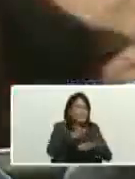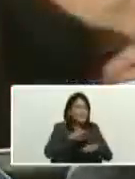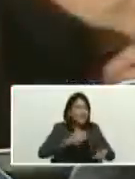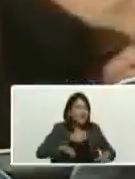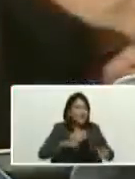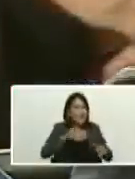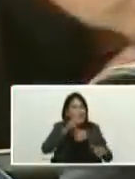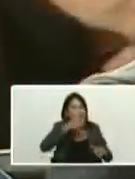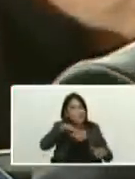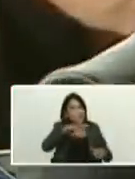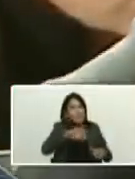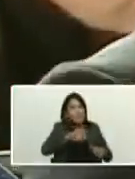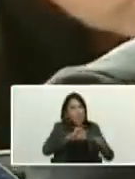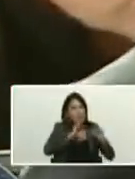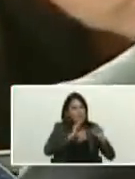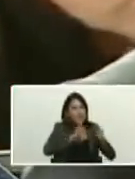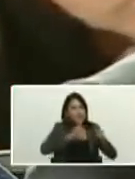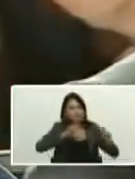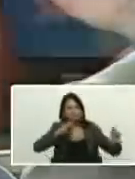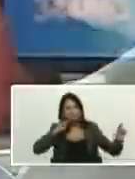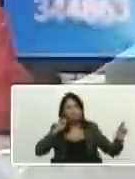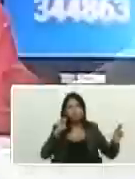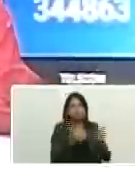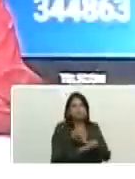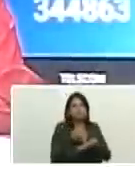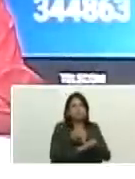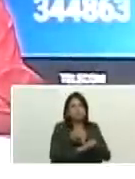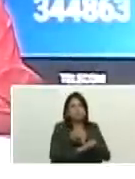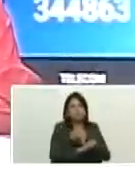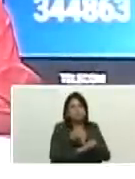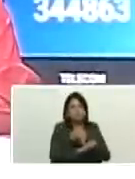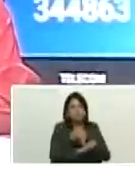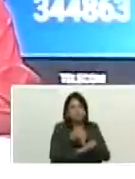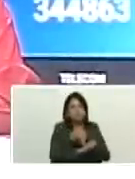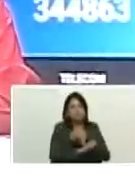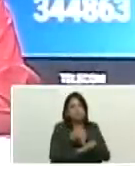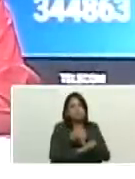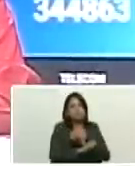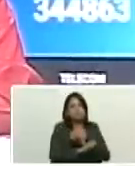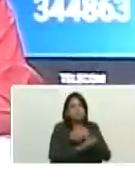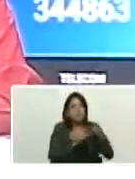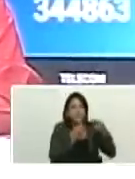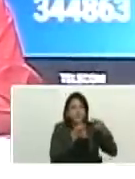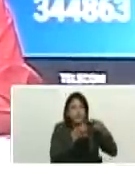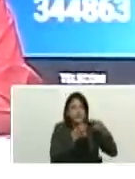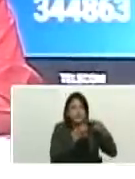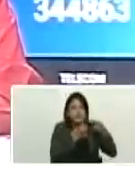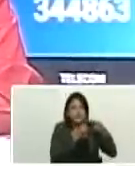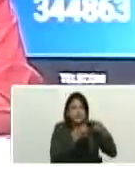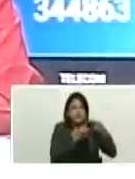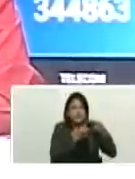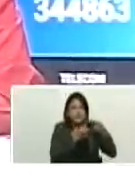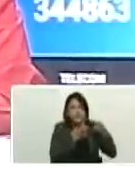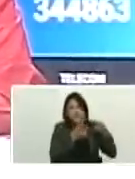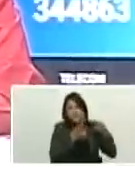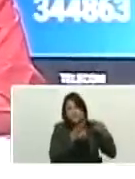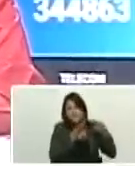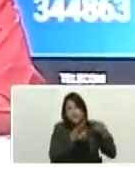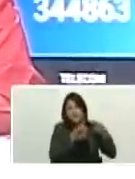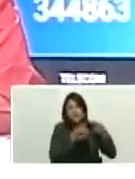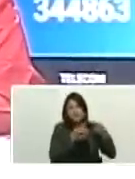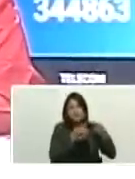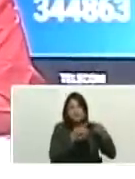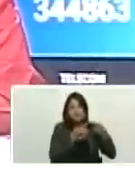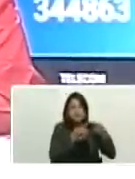de la gran ruptura histórica con el modelo de dominación. Ese periodo lo ubicamos, o lo ubico en